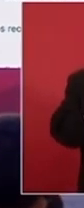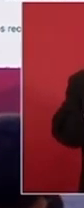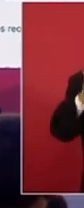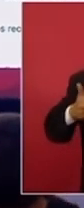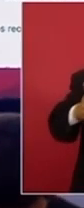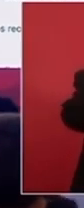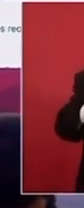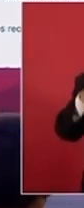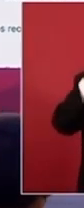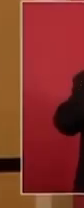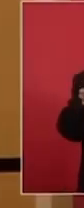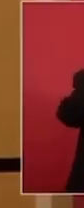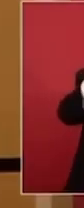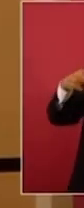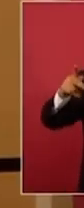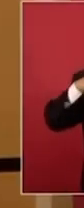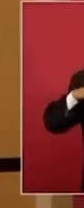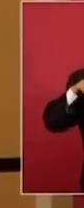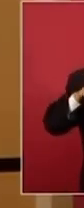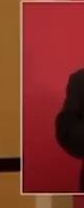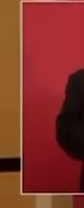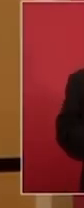de los pueblos.